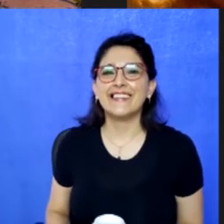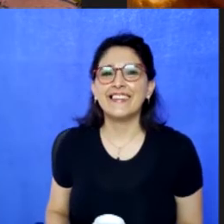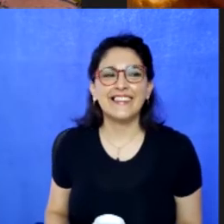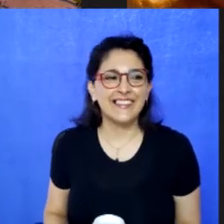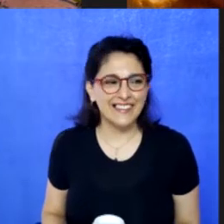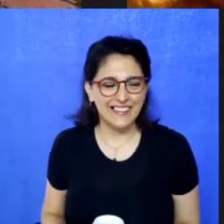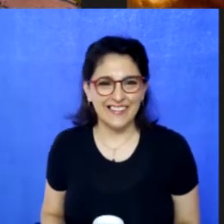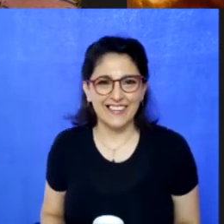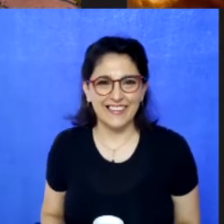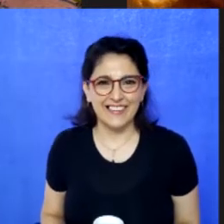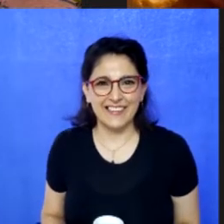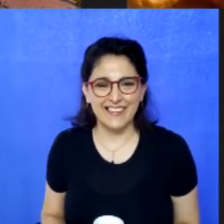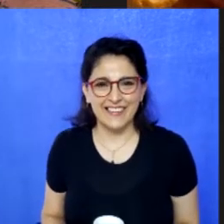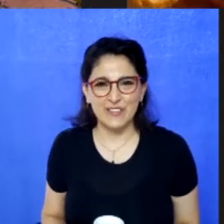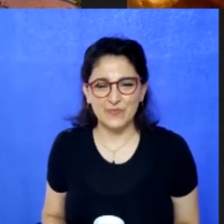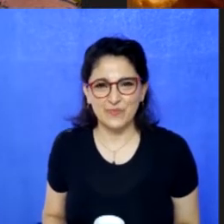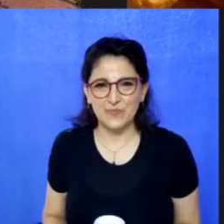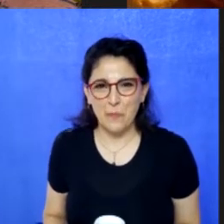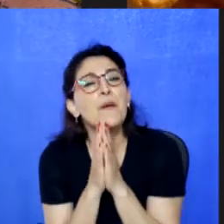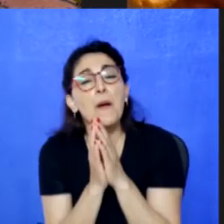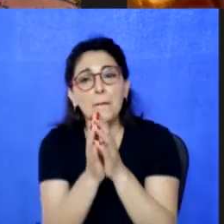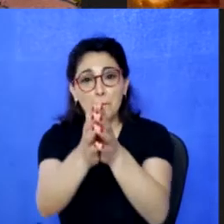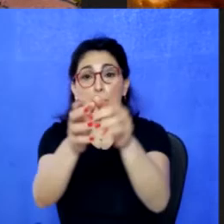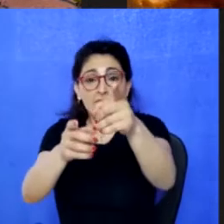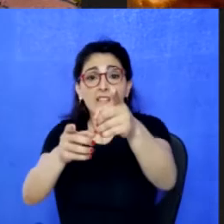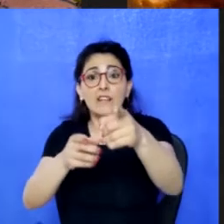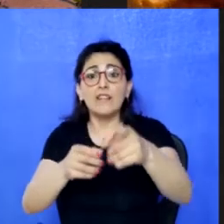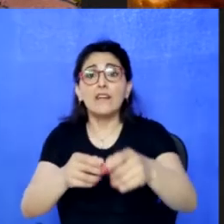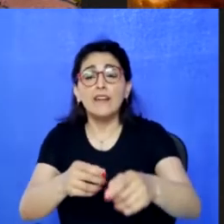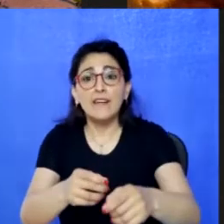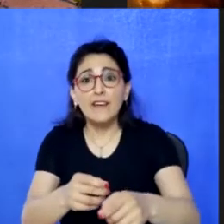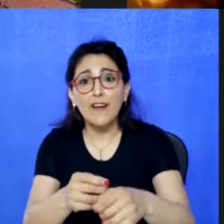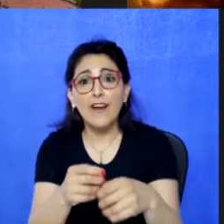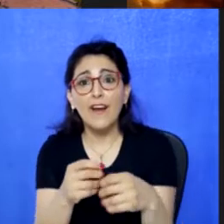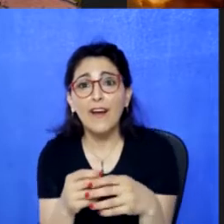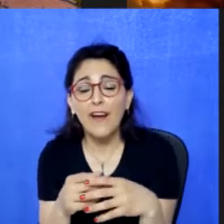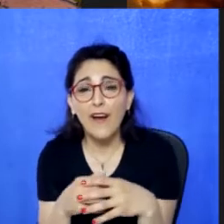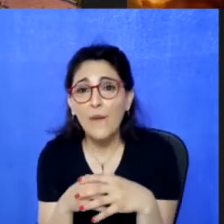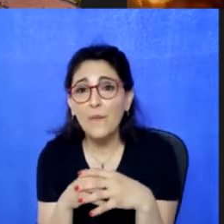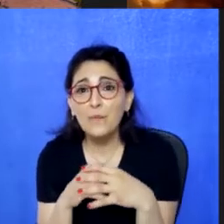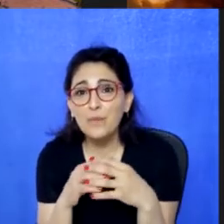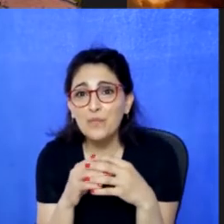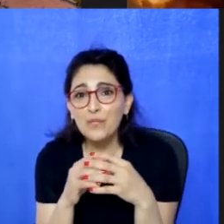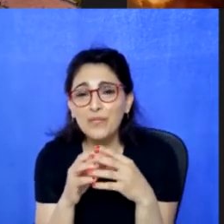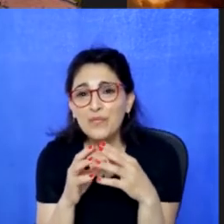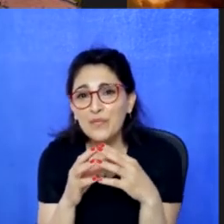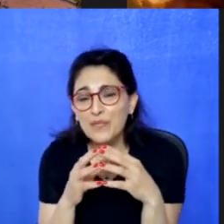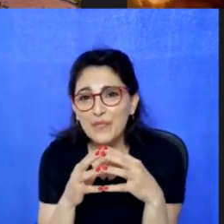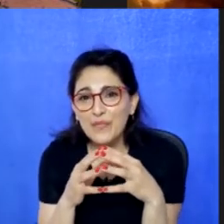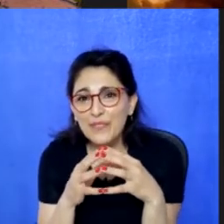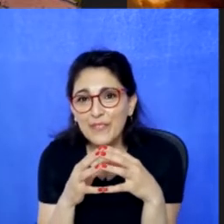los porteños, los argentinos que me dieron mucho. Pero te estaba diciendo, te estaba diciendo del sentido que